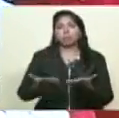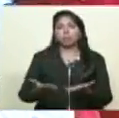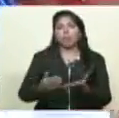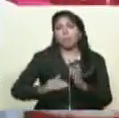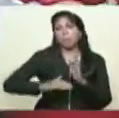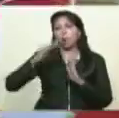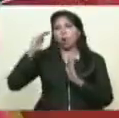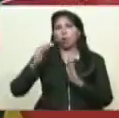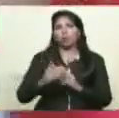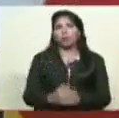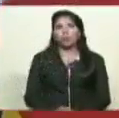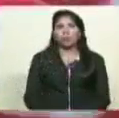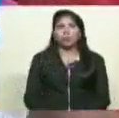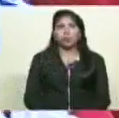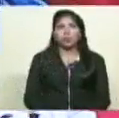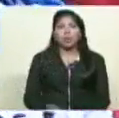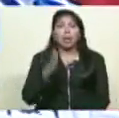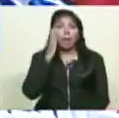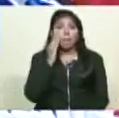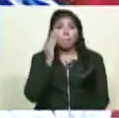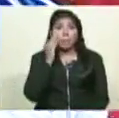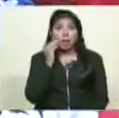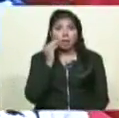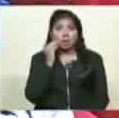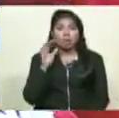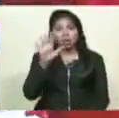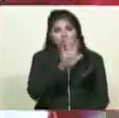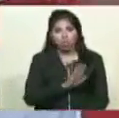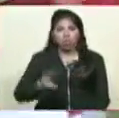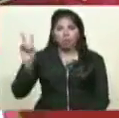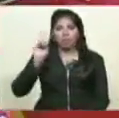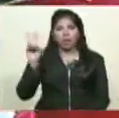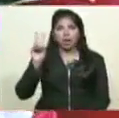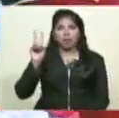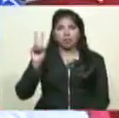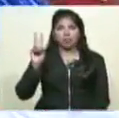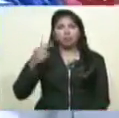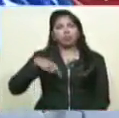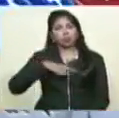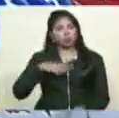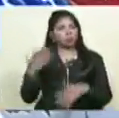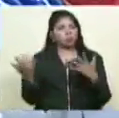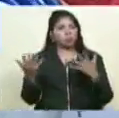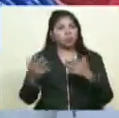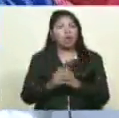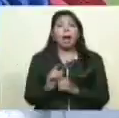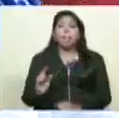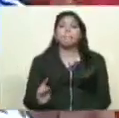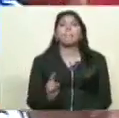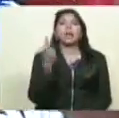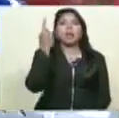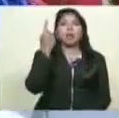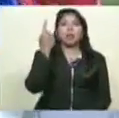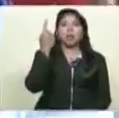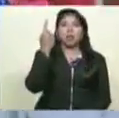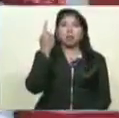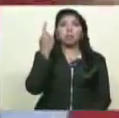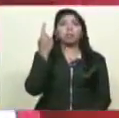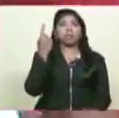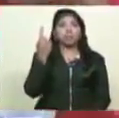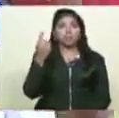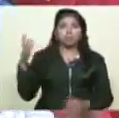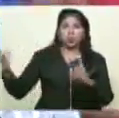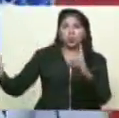hablar también la experiencia en el ámbito nacional. Nosotros en el ámbito nacional, por primera vez, le puedo decir que